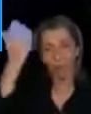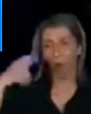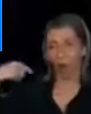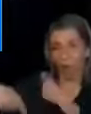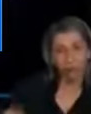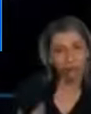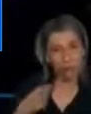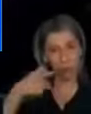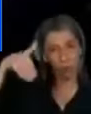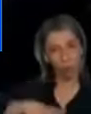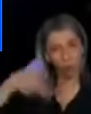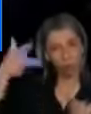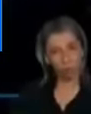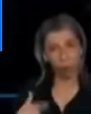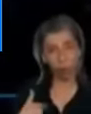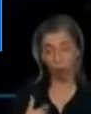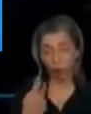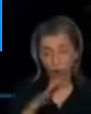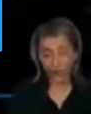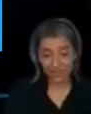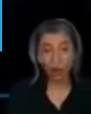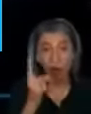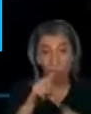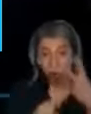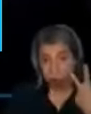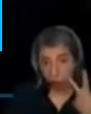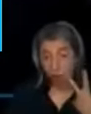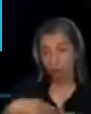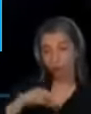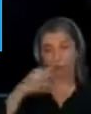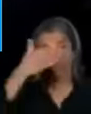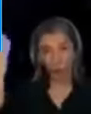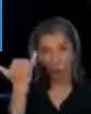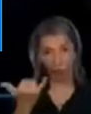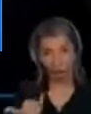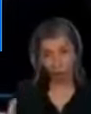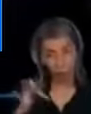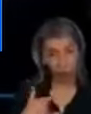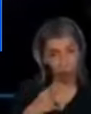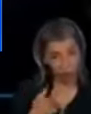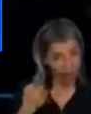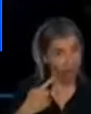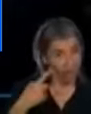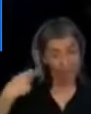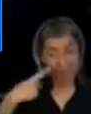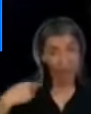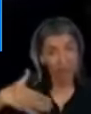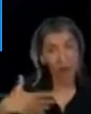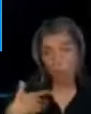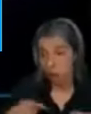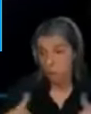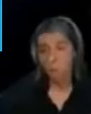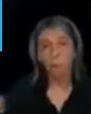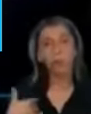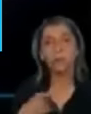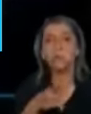buscaba, digamos. Él buscaba poder decir lo que él tenía que decir y si él pudiese haberlo terminado media hora antes, ¿viste? Lo terminaba. Claro, esto es como en